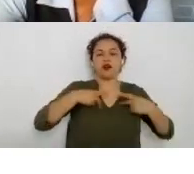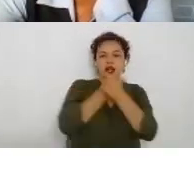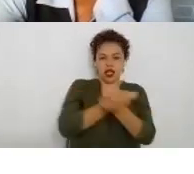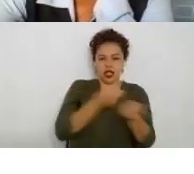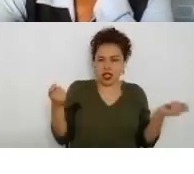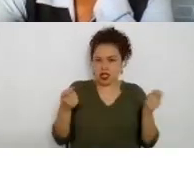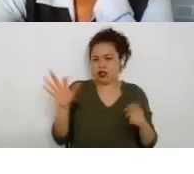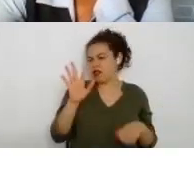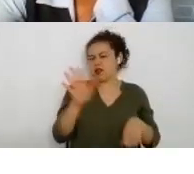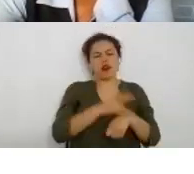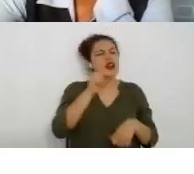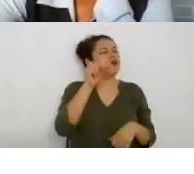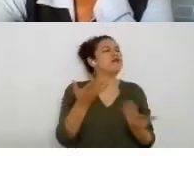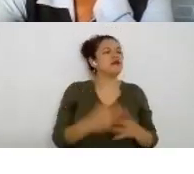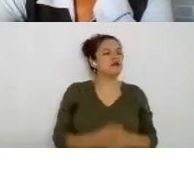Pediátrico, ¿por qué?